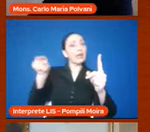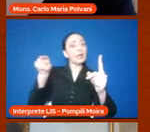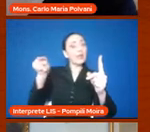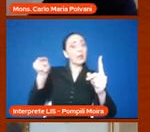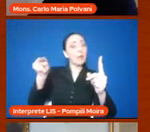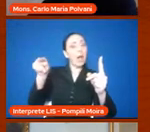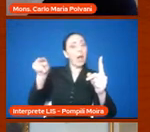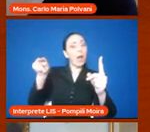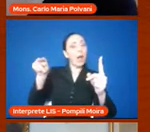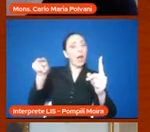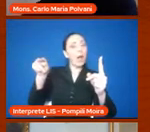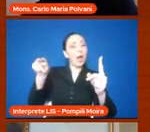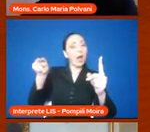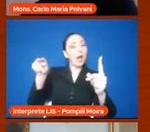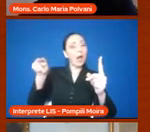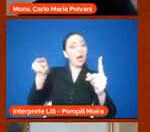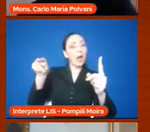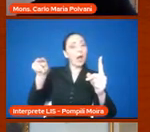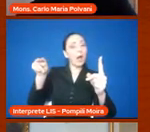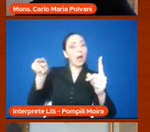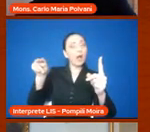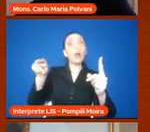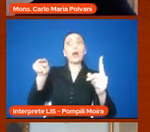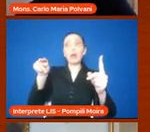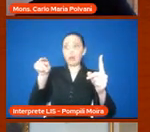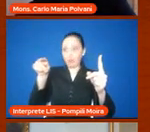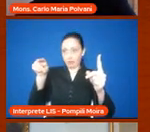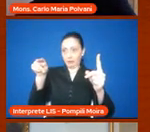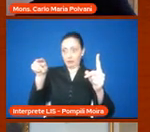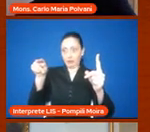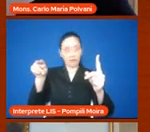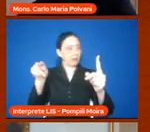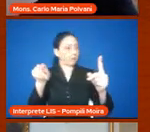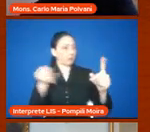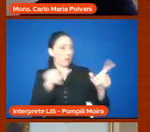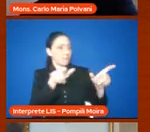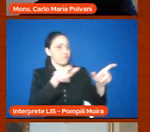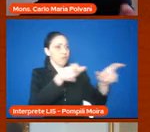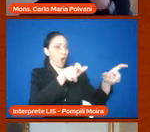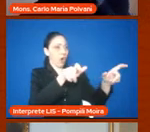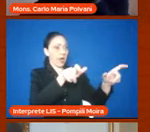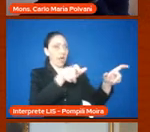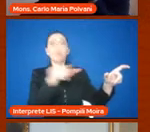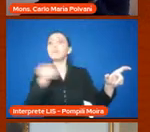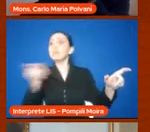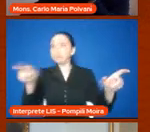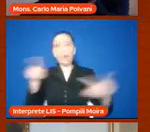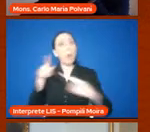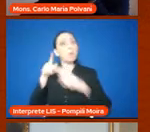de una manera tristemente positiva, ¿no? Es decir, hace daño.